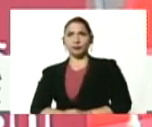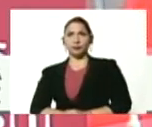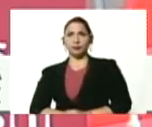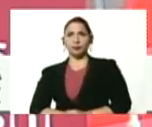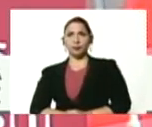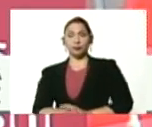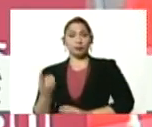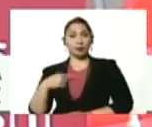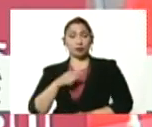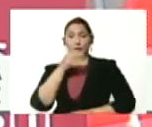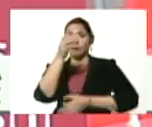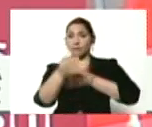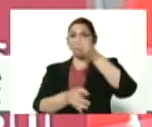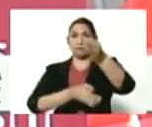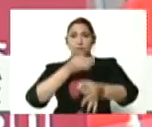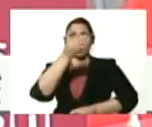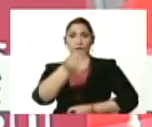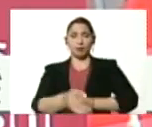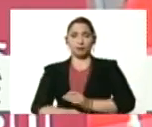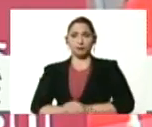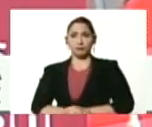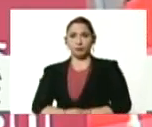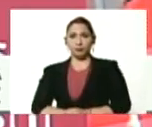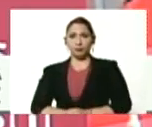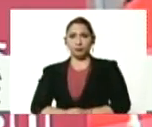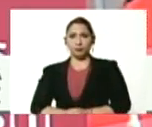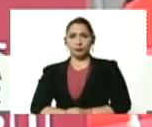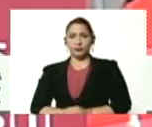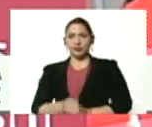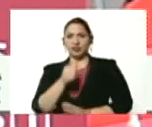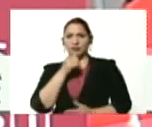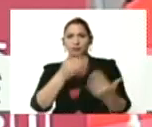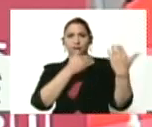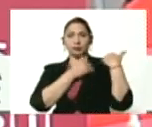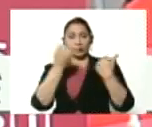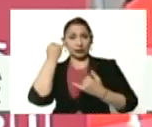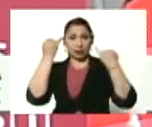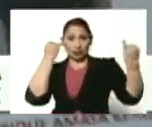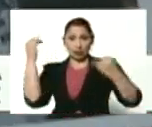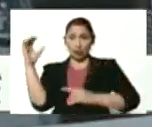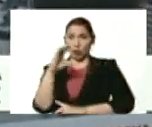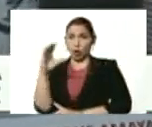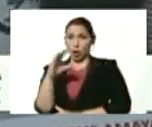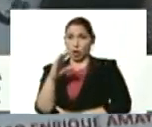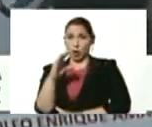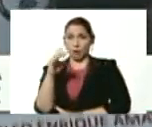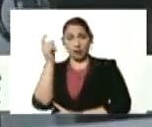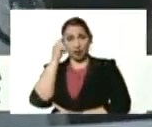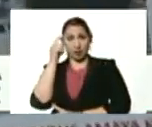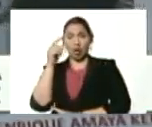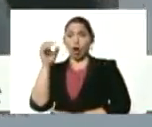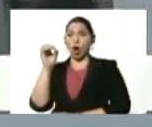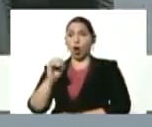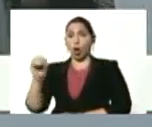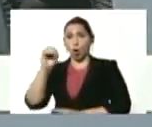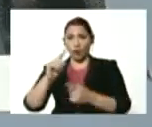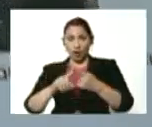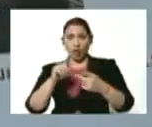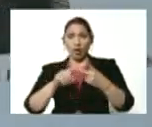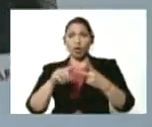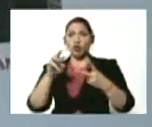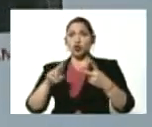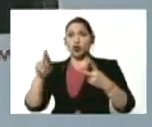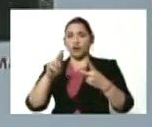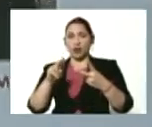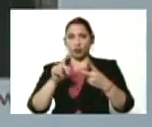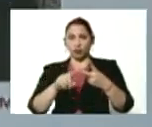Tienen que explicar. Quienes fungían como directores de inteligencia de Colombia en la fecha, el señor Osvaldo Bermeo y el señor Rodolfo Enrique